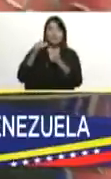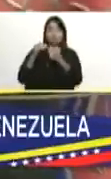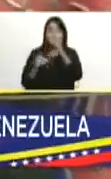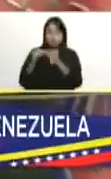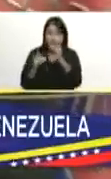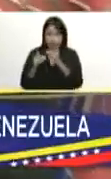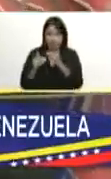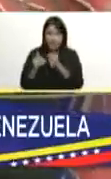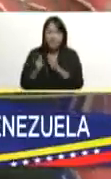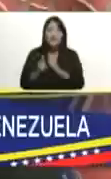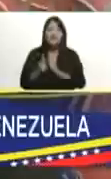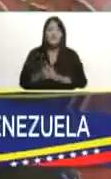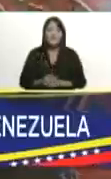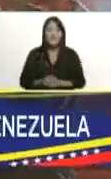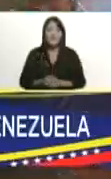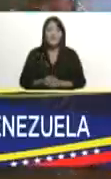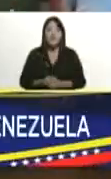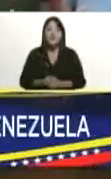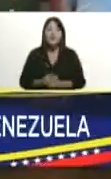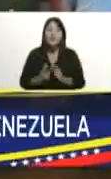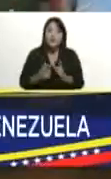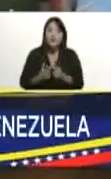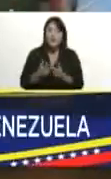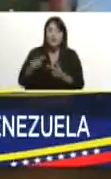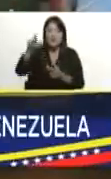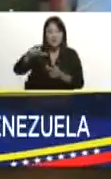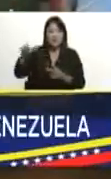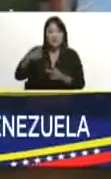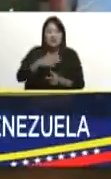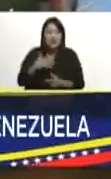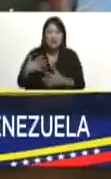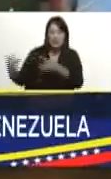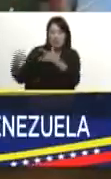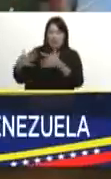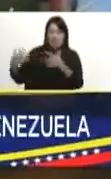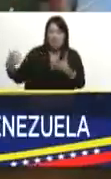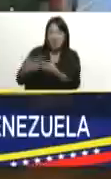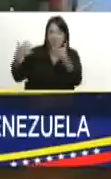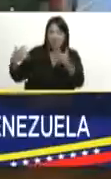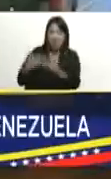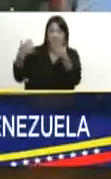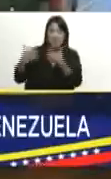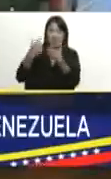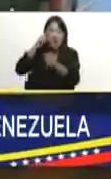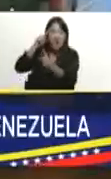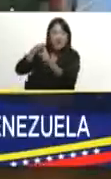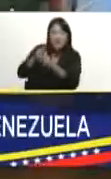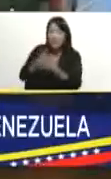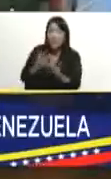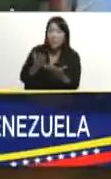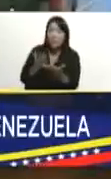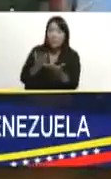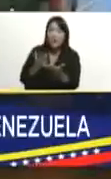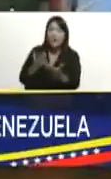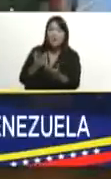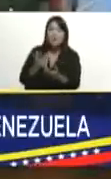allí que los agoreros del caos y el desastre se hayan propuesto como estrategia